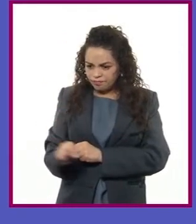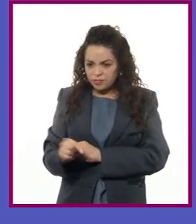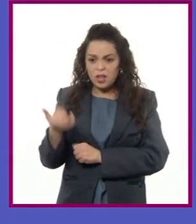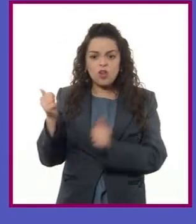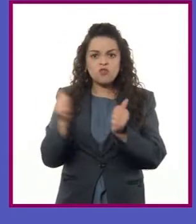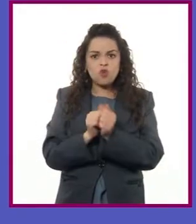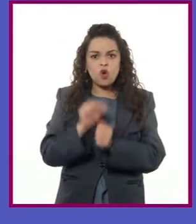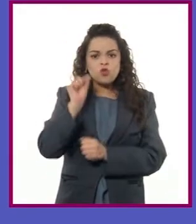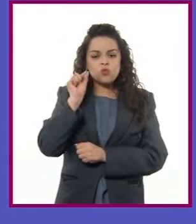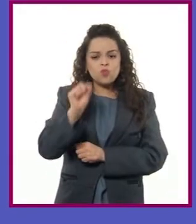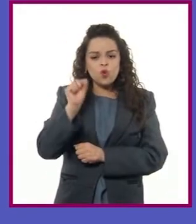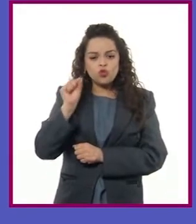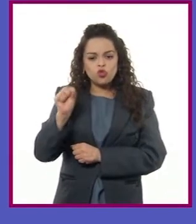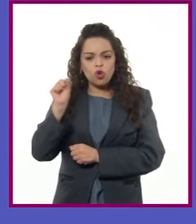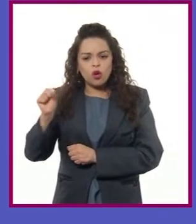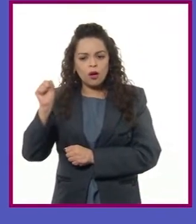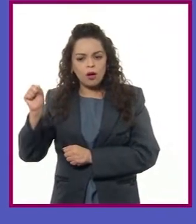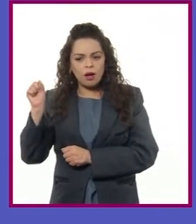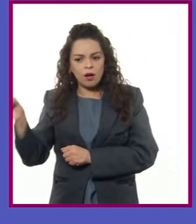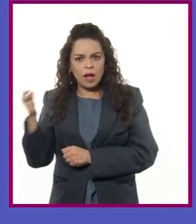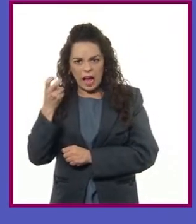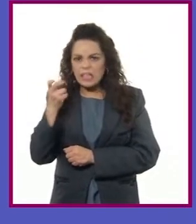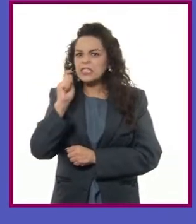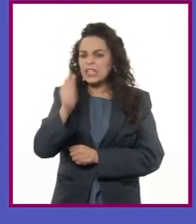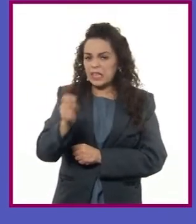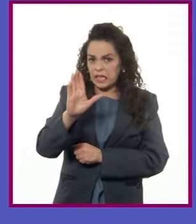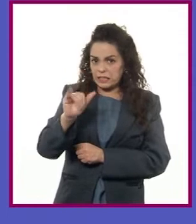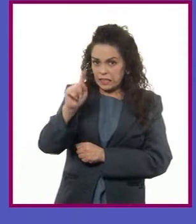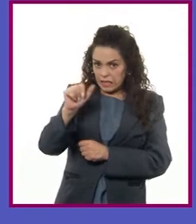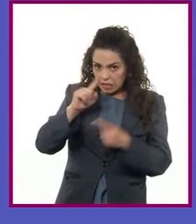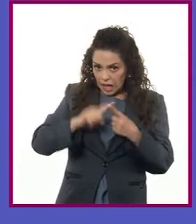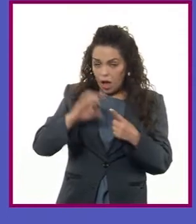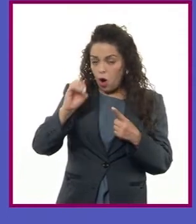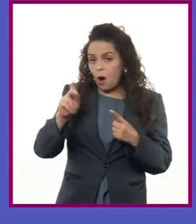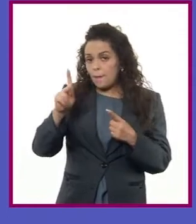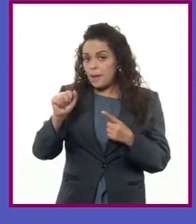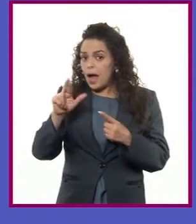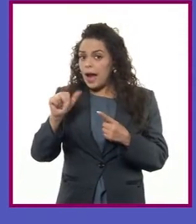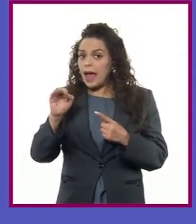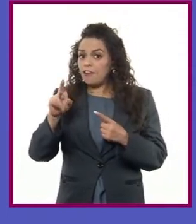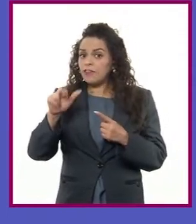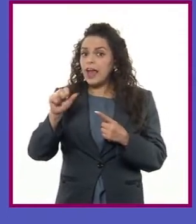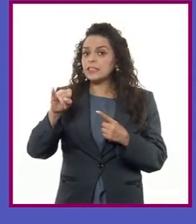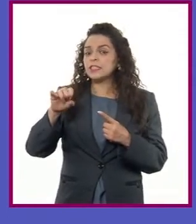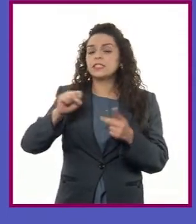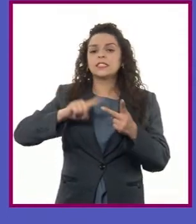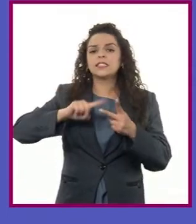¿Qué les parece esto? ¿Una cita o una paráfrasis?